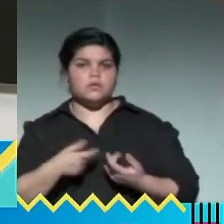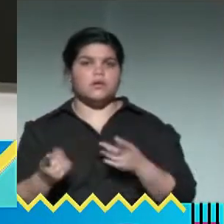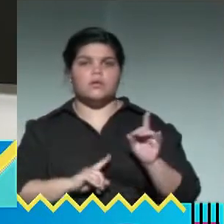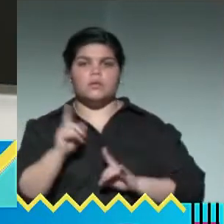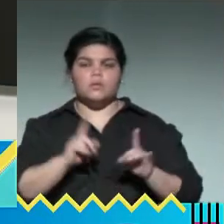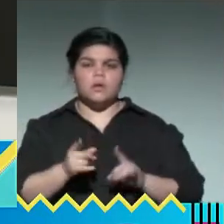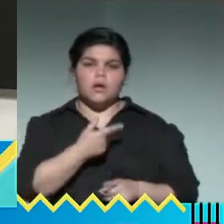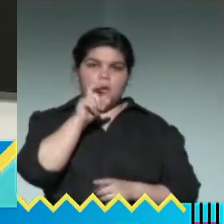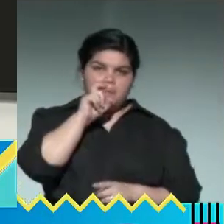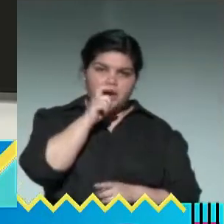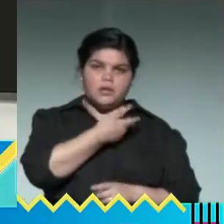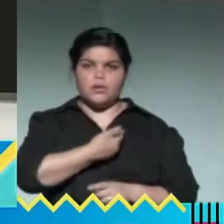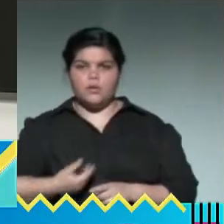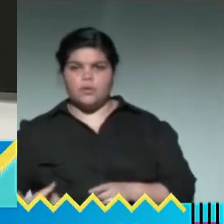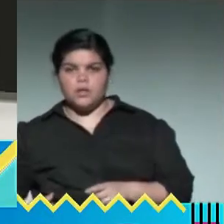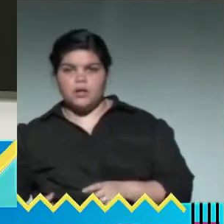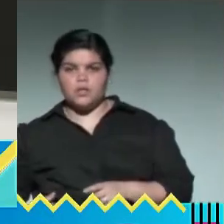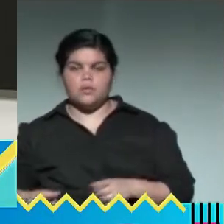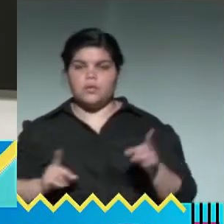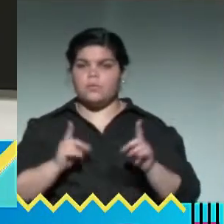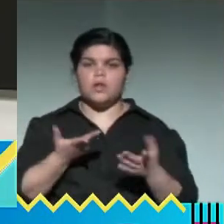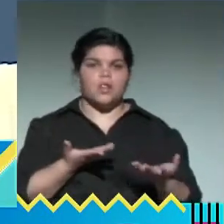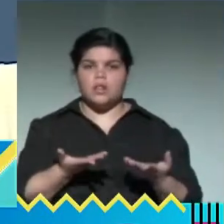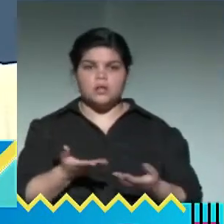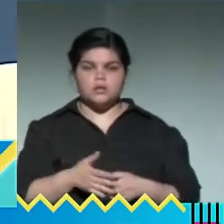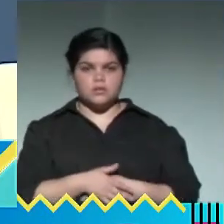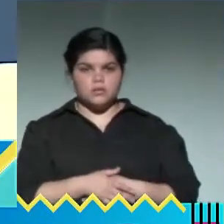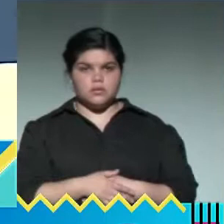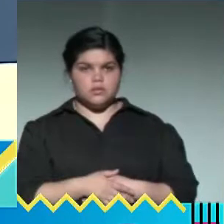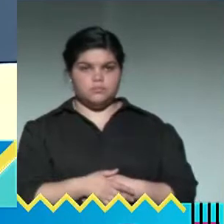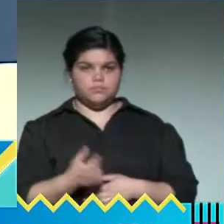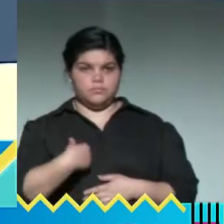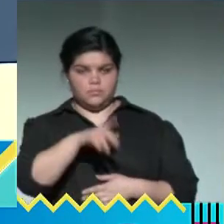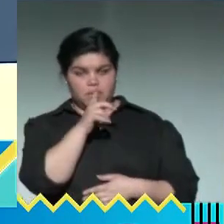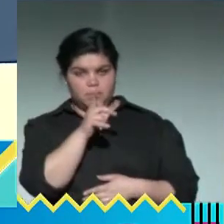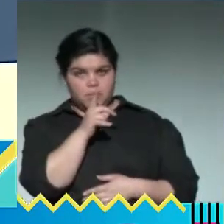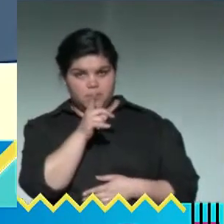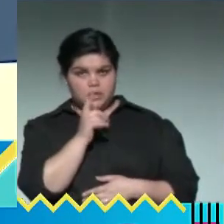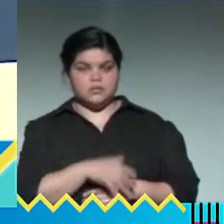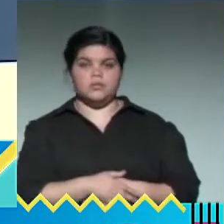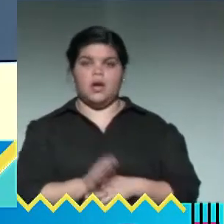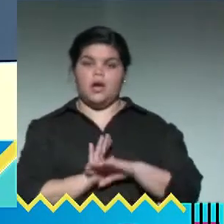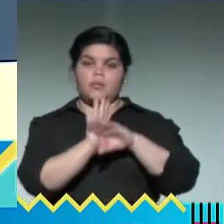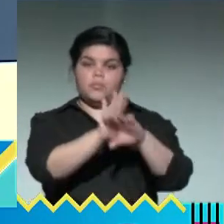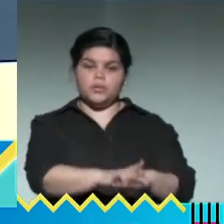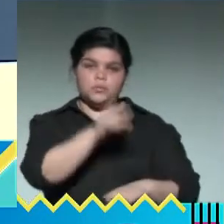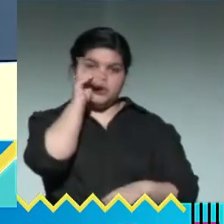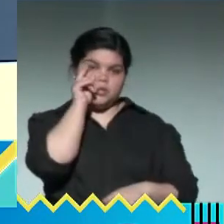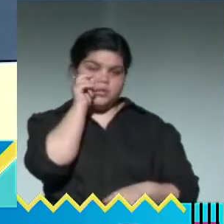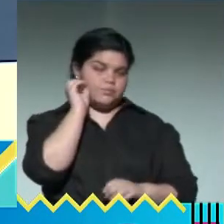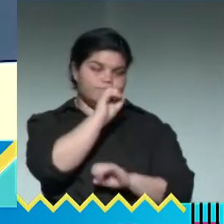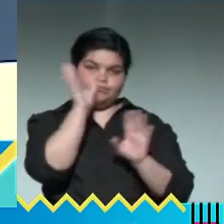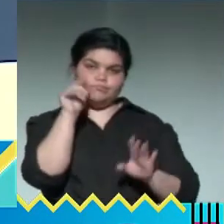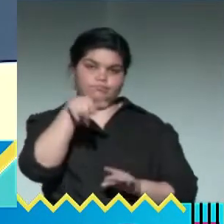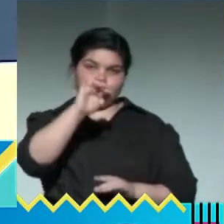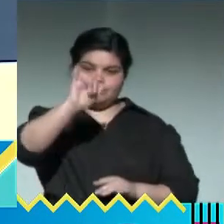gobernadores y Macri? ¿Cómo crees que se pueda llegar a dar? Mira, yo creo que el respaldo político claramente lo necesita el presidente, porque si